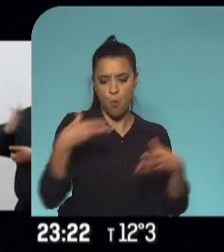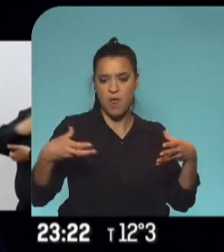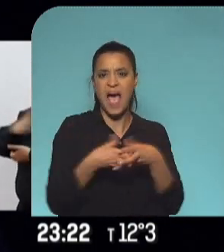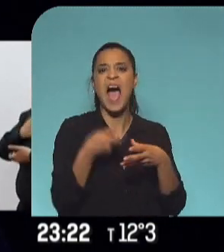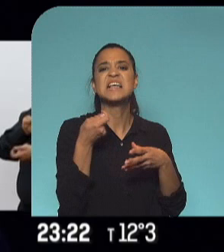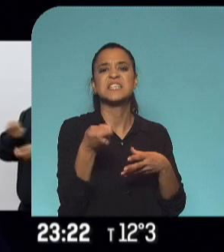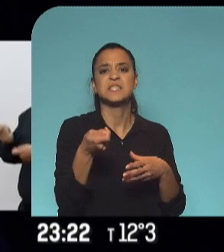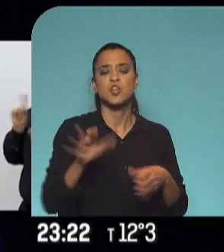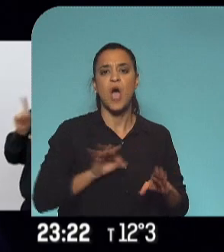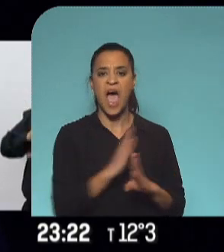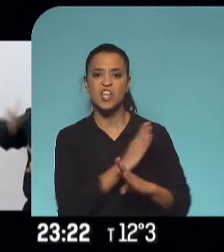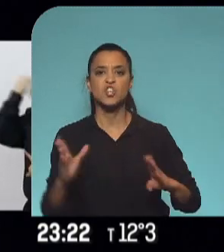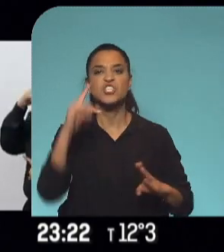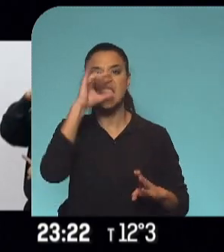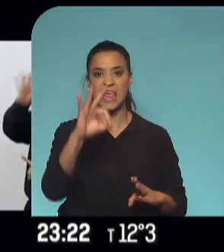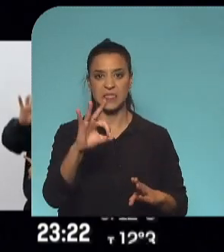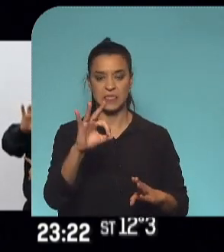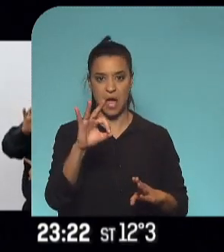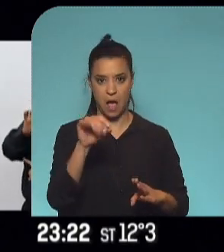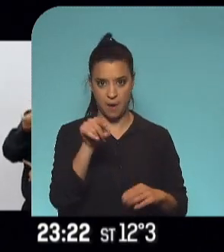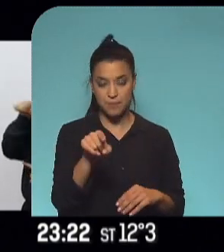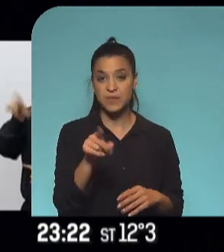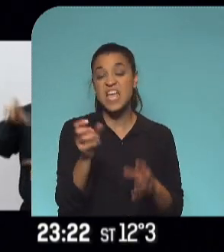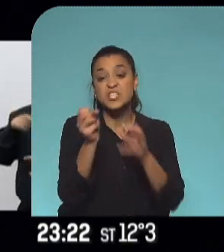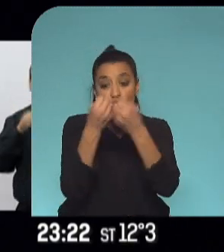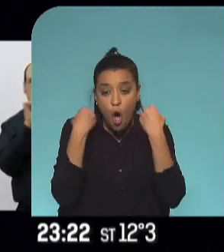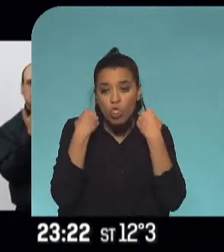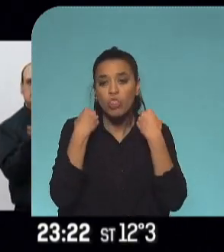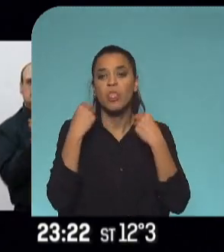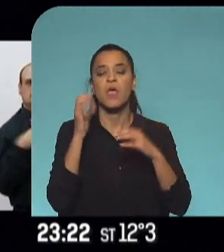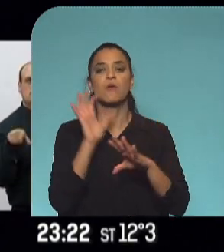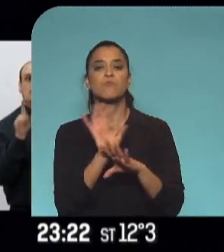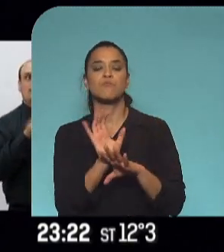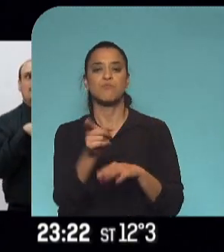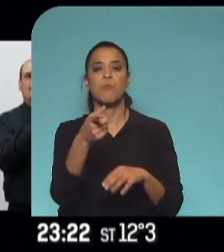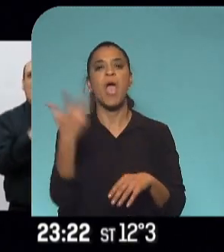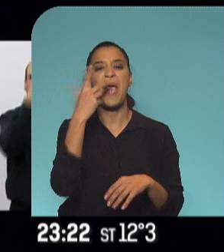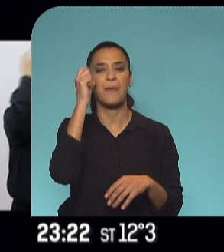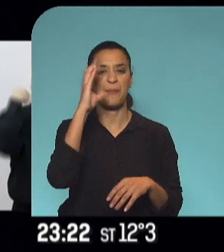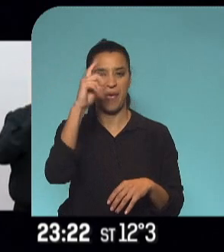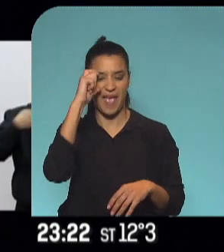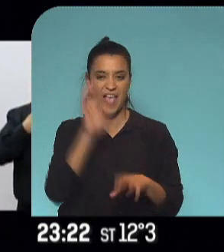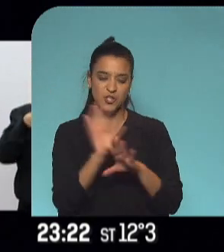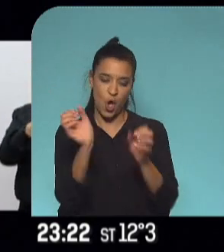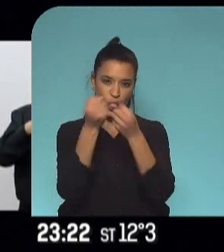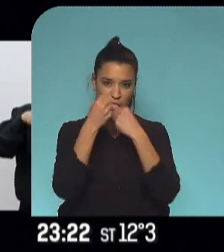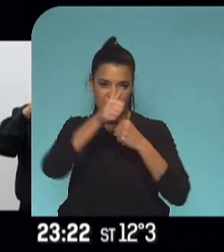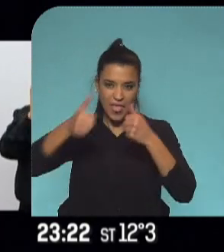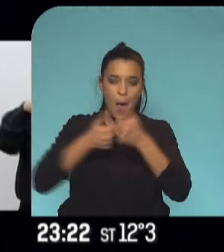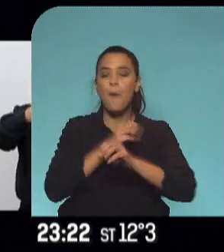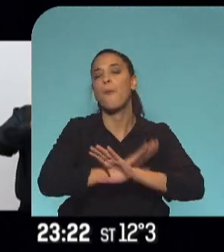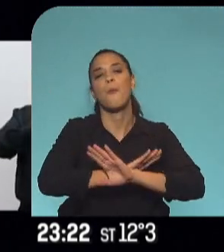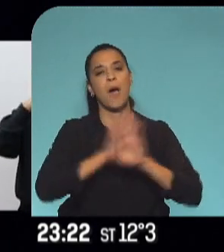asesinos durante los 70, aquellos que se esconden detrás de las polleras de Eve de Bonafini. Basta del curro de los